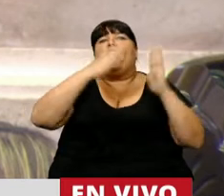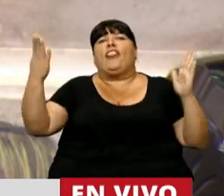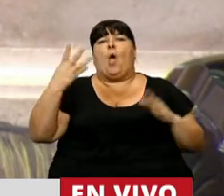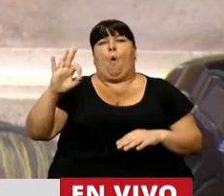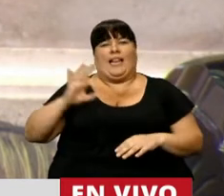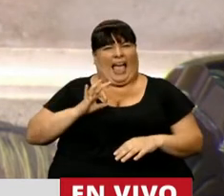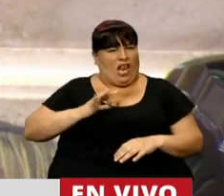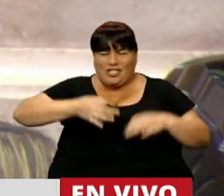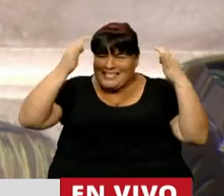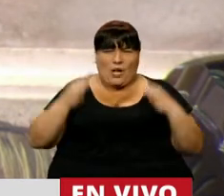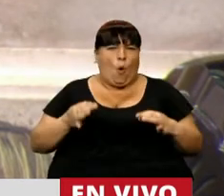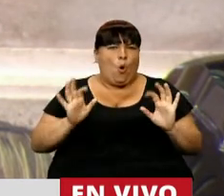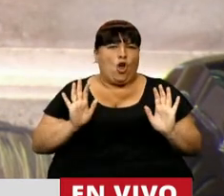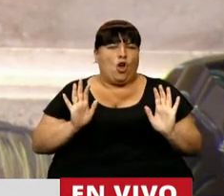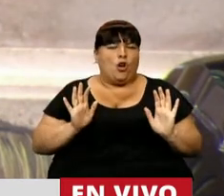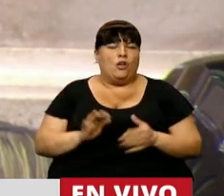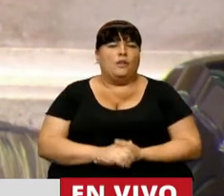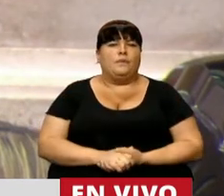años, seguramente.